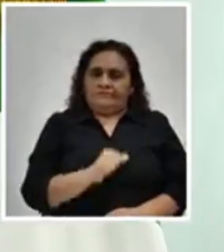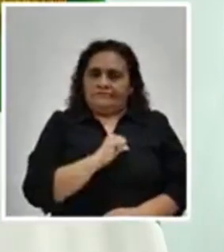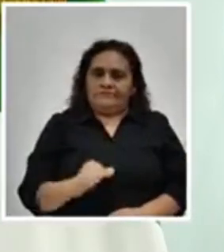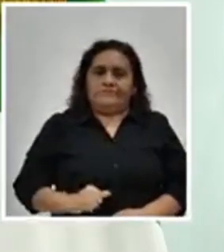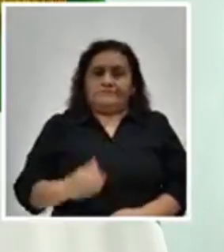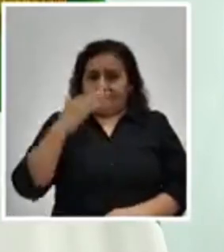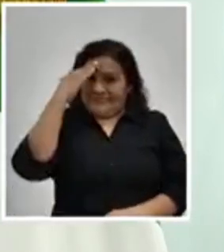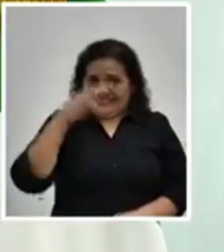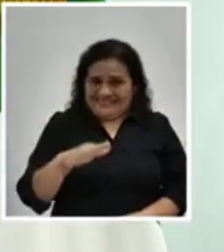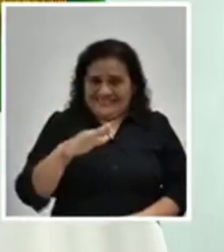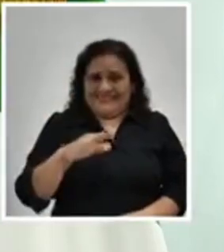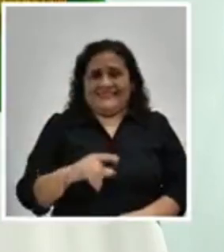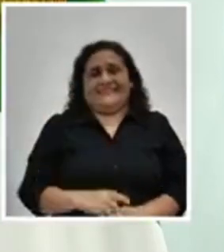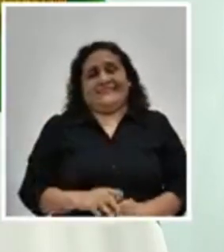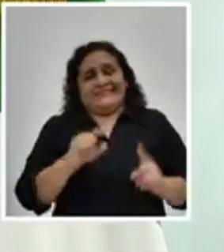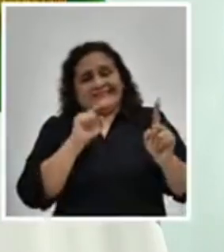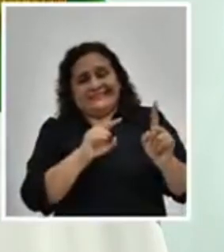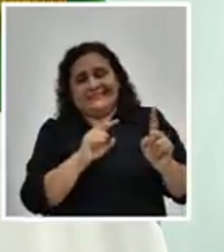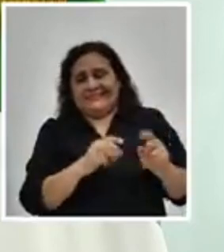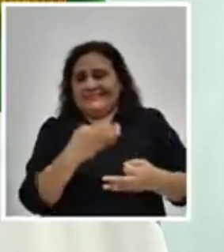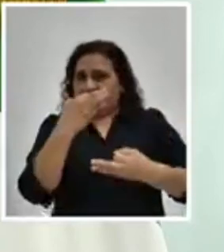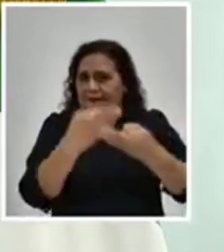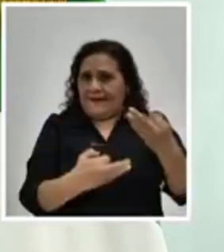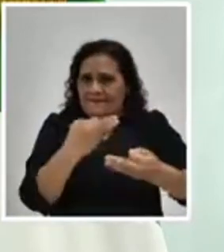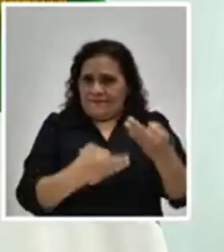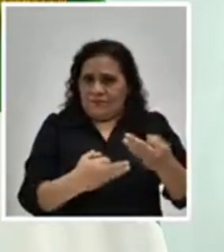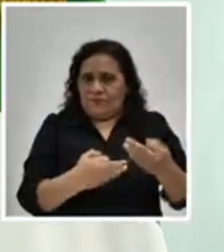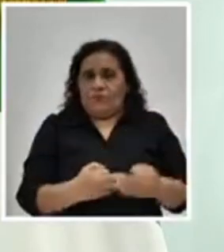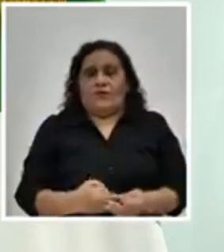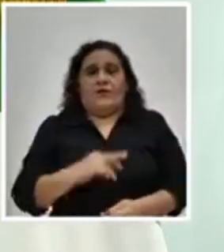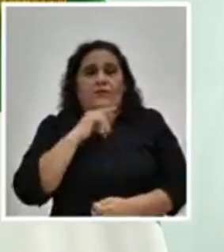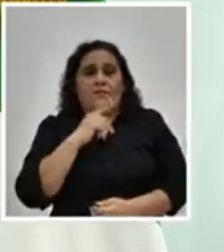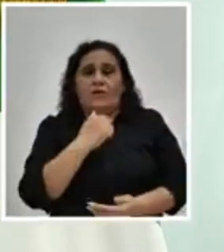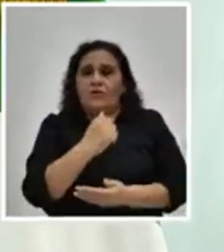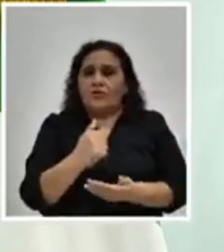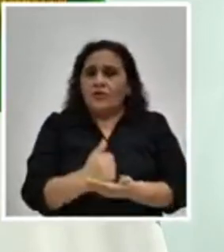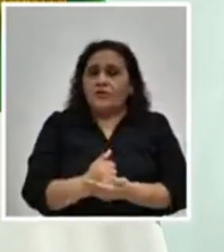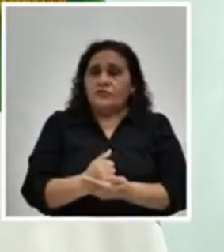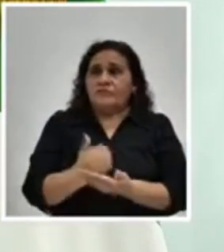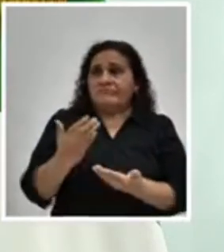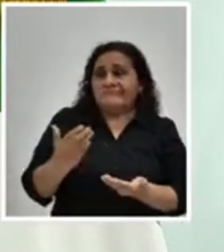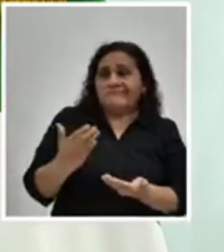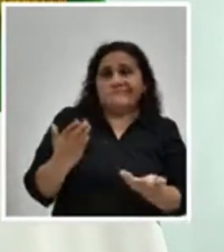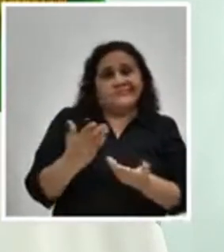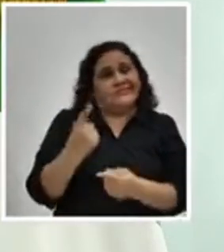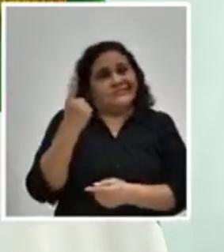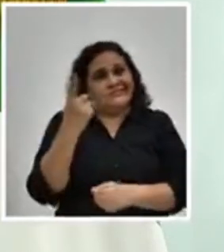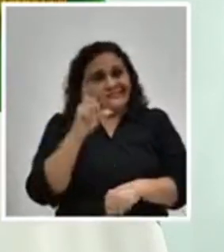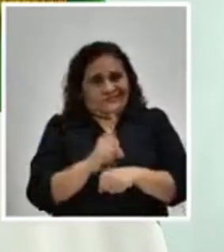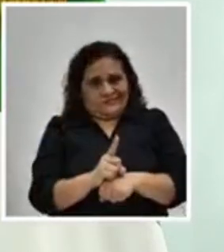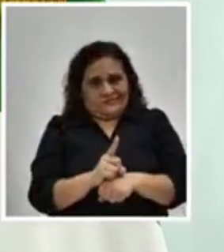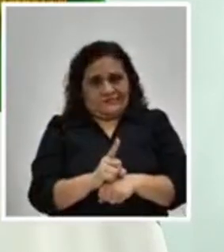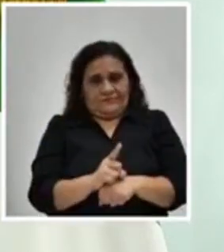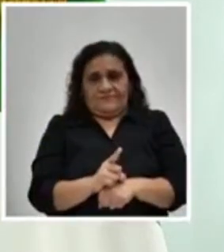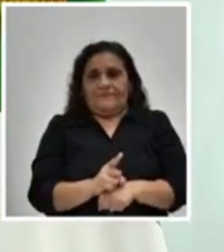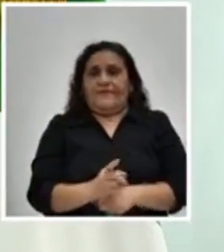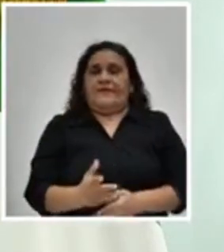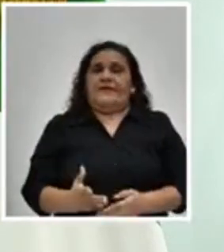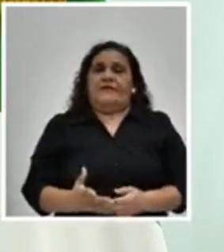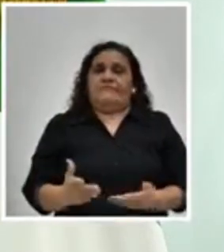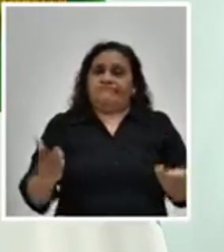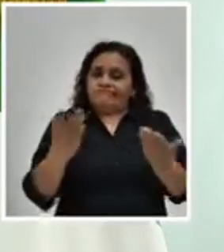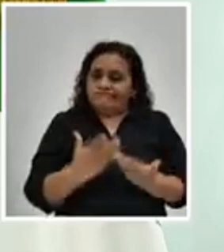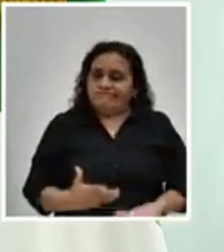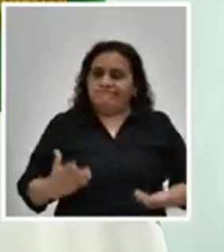falta. Las mejores ciudades del mundo no se construyeron de un día para otro, se han